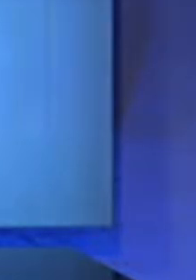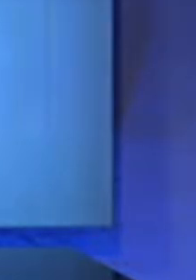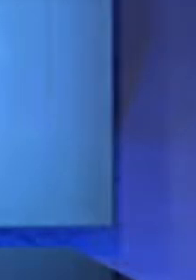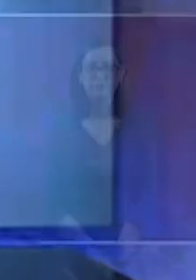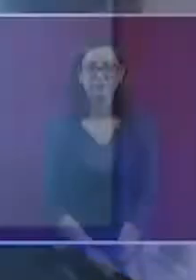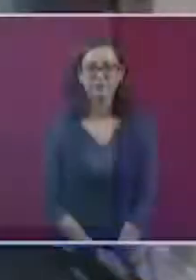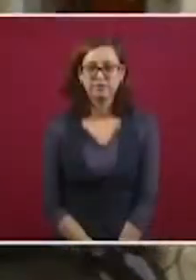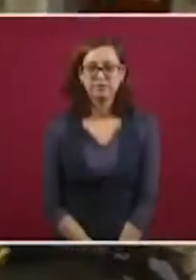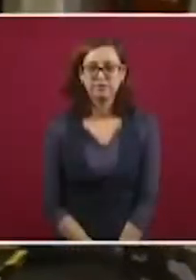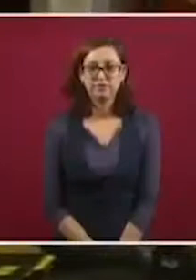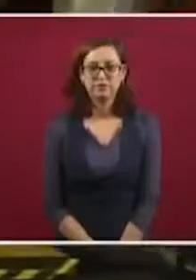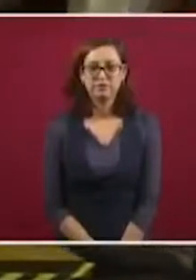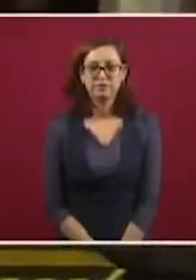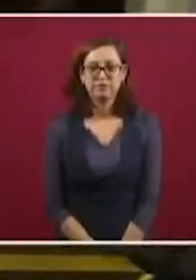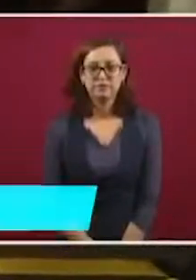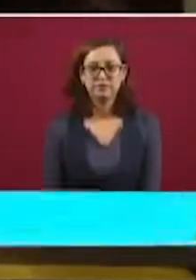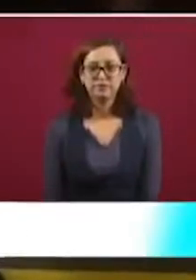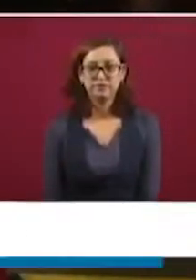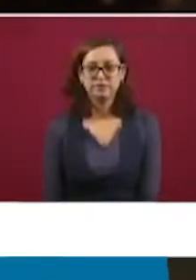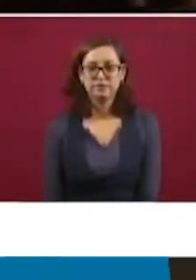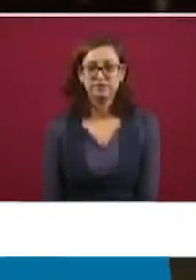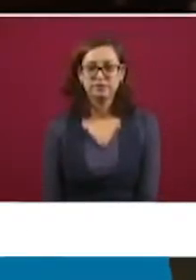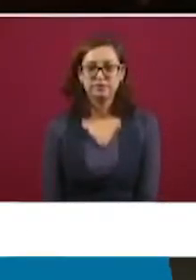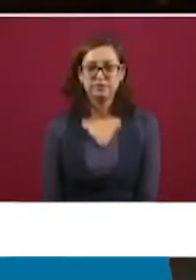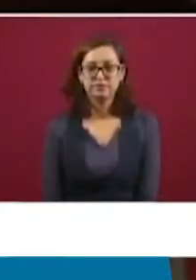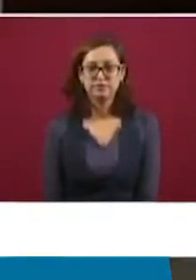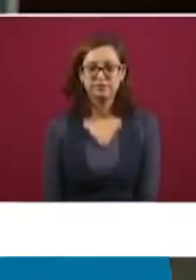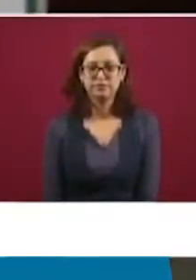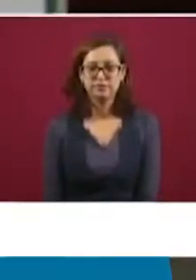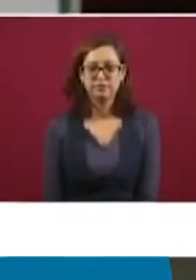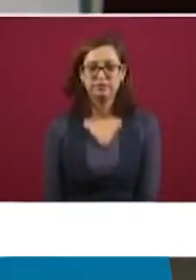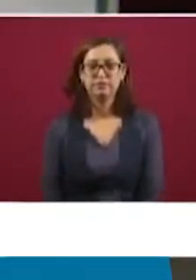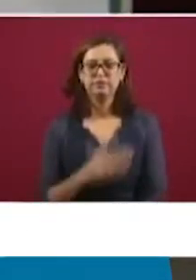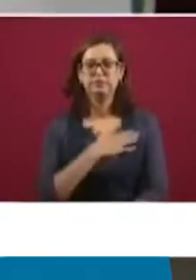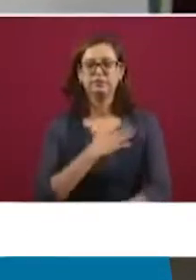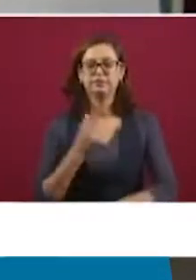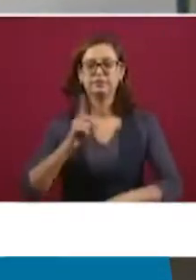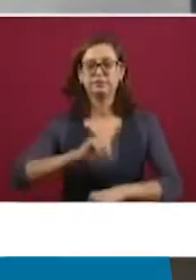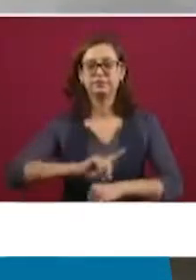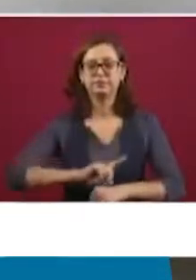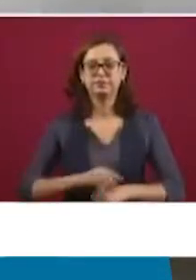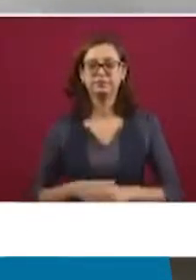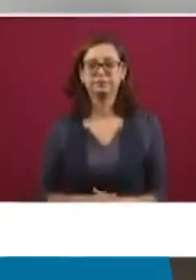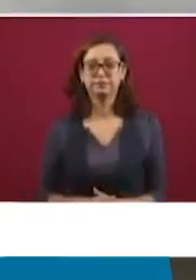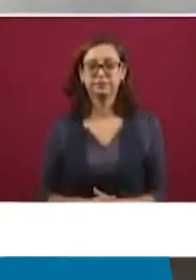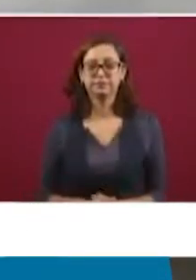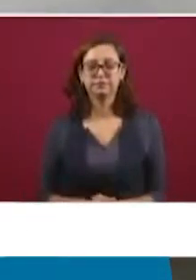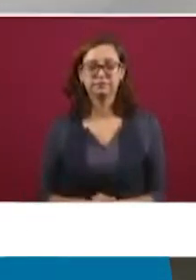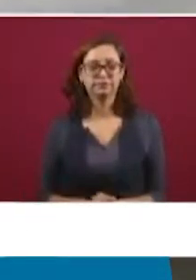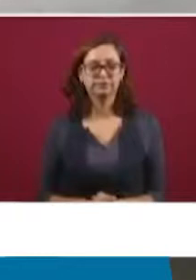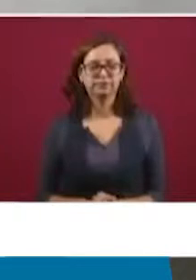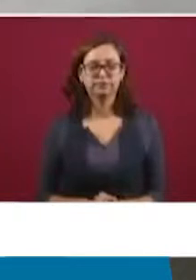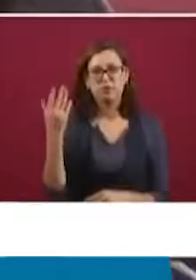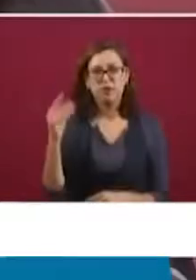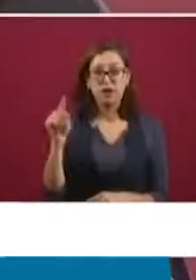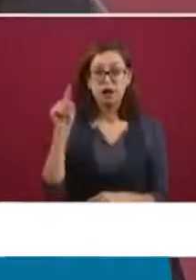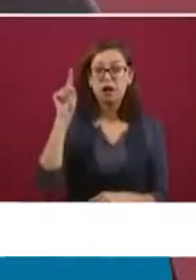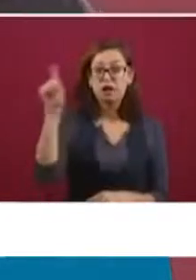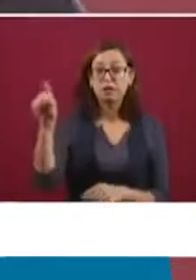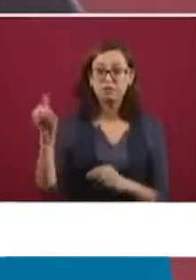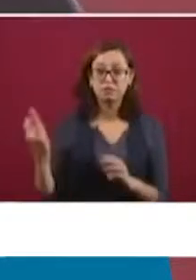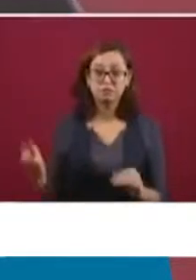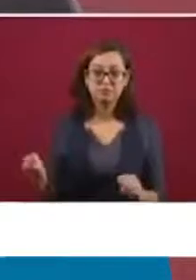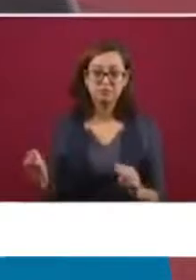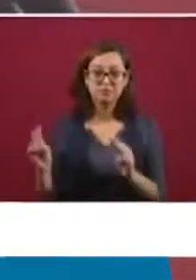goza de estabilidad y de un entorno favorable esto lo destacó luego de que el banco de méxico haya bajado la tasa de